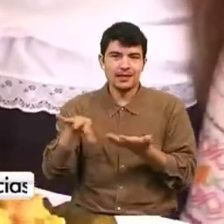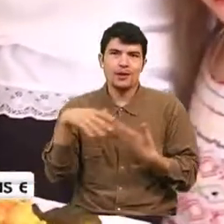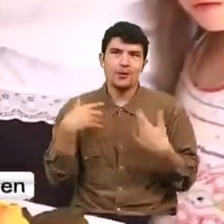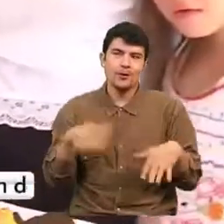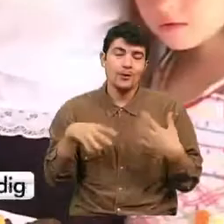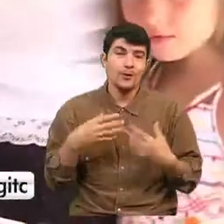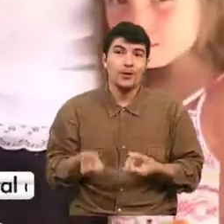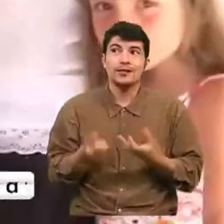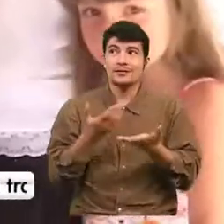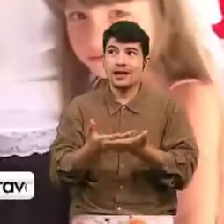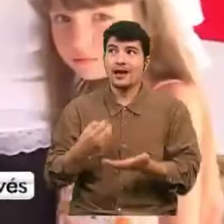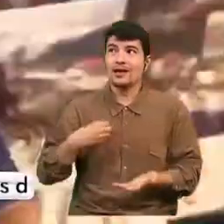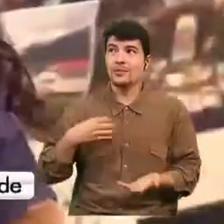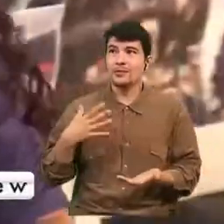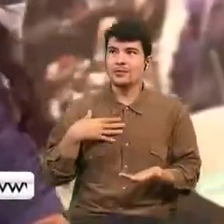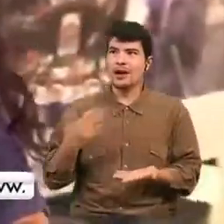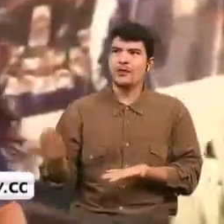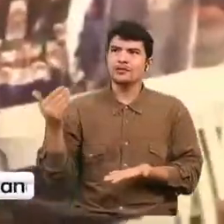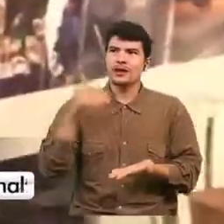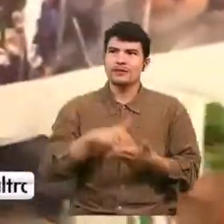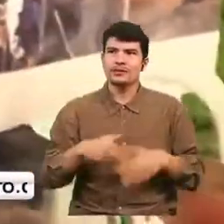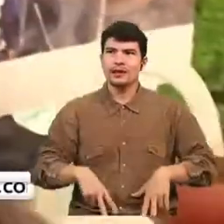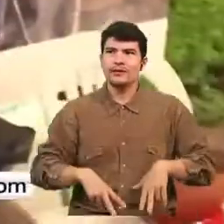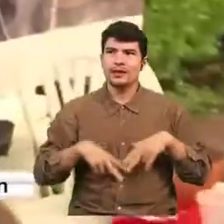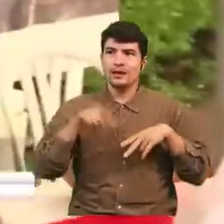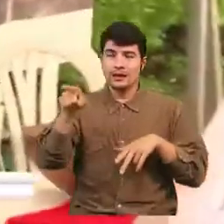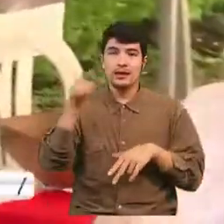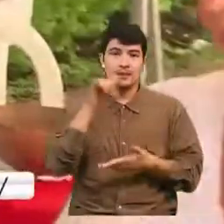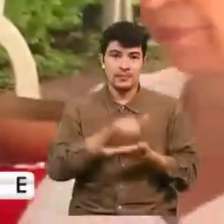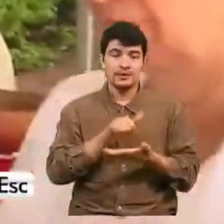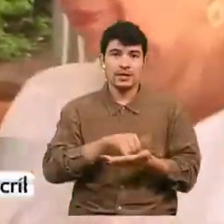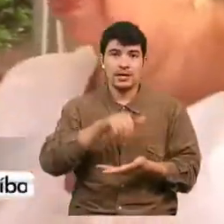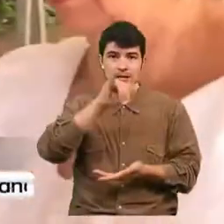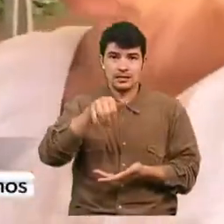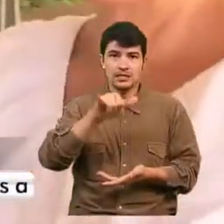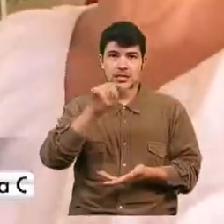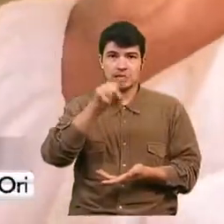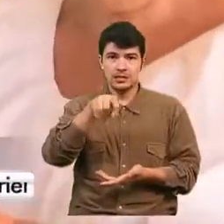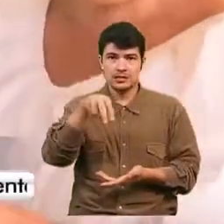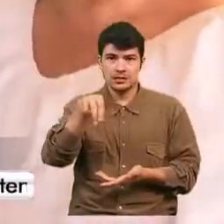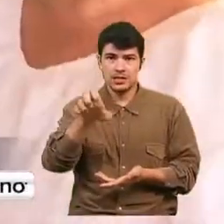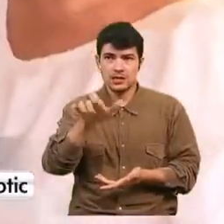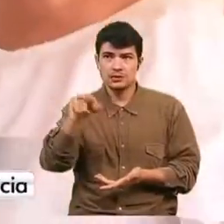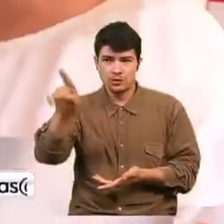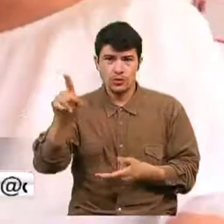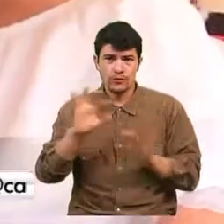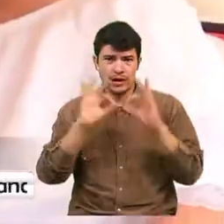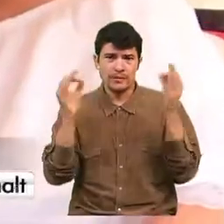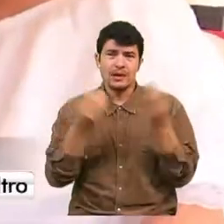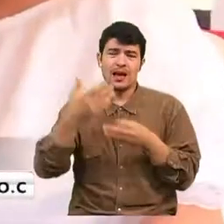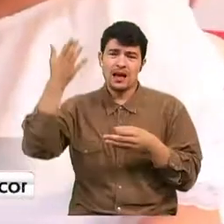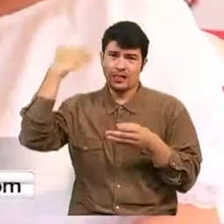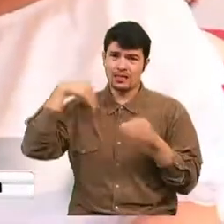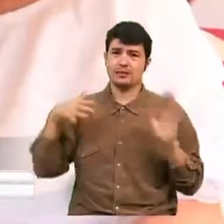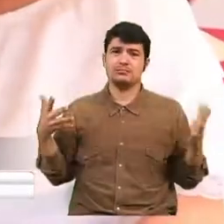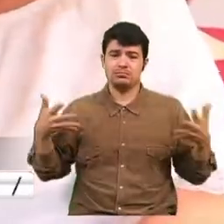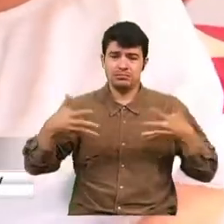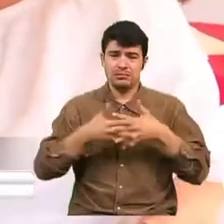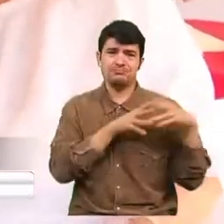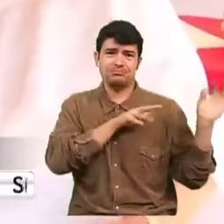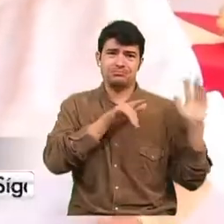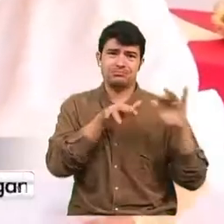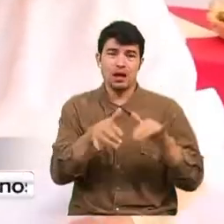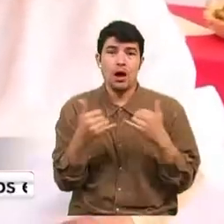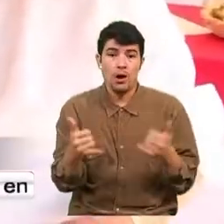la oportunidad de renacer en la vida. Como Jaisney, ella y su familia fueron víctimas de la tragedia en Mocoa. Hoy